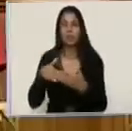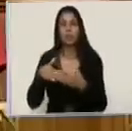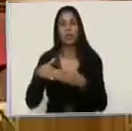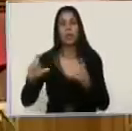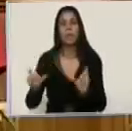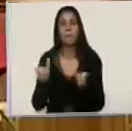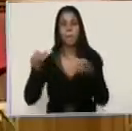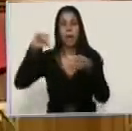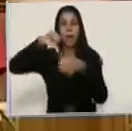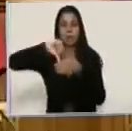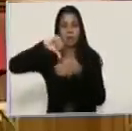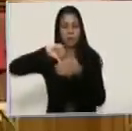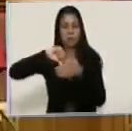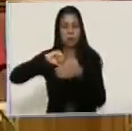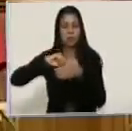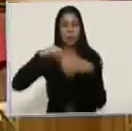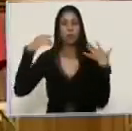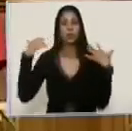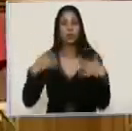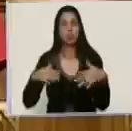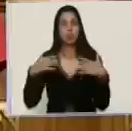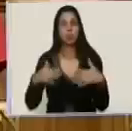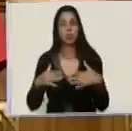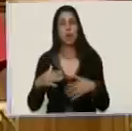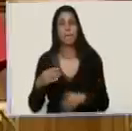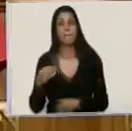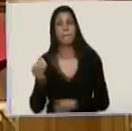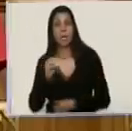barriles. Bueno, eso es más.